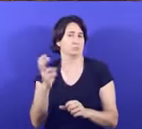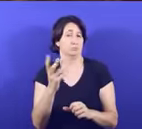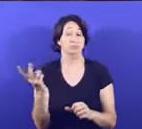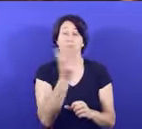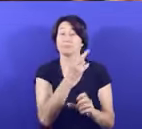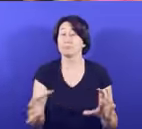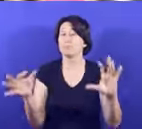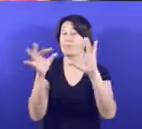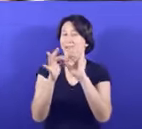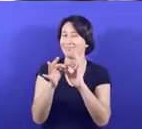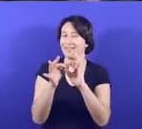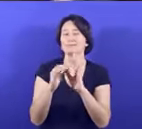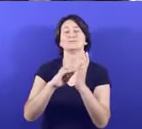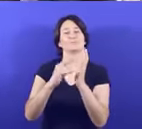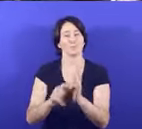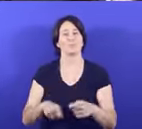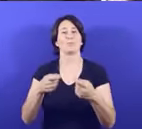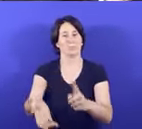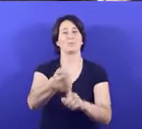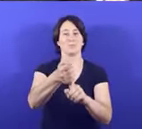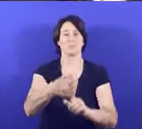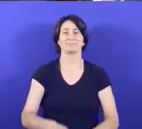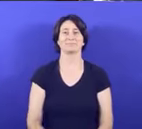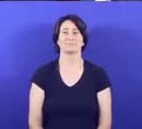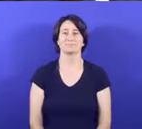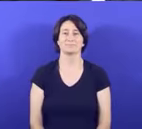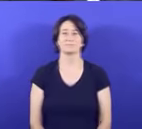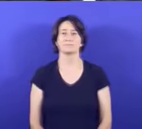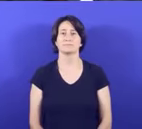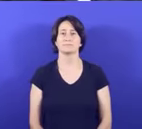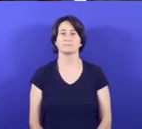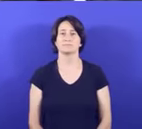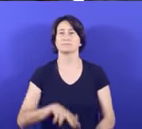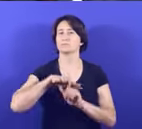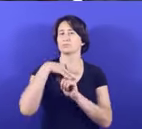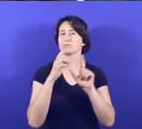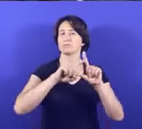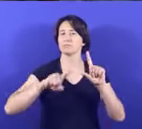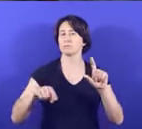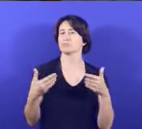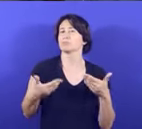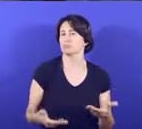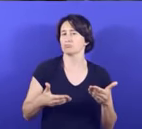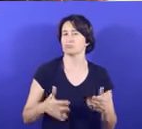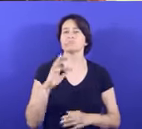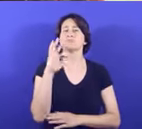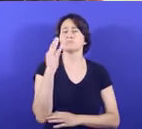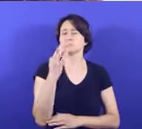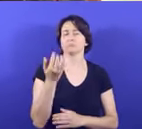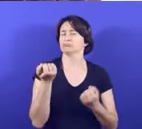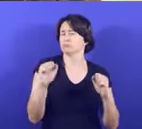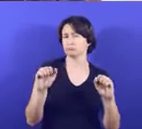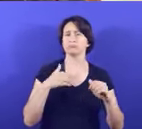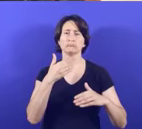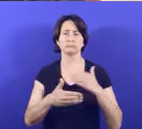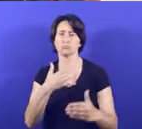la tecnología, la innovación, la solidaridad, la economía real y el trabajo bien hecho. Tenemos ante nosotros tiempos complicados